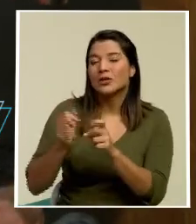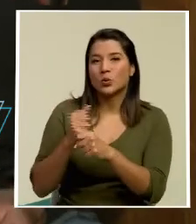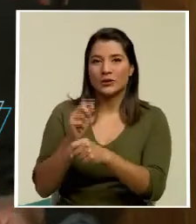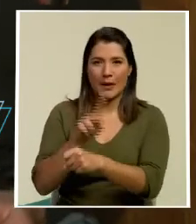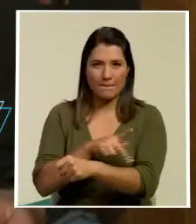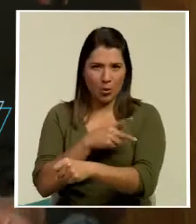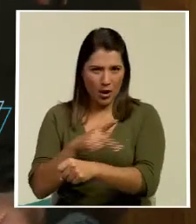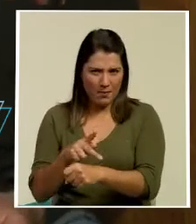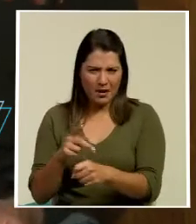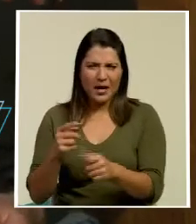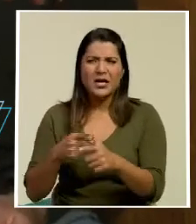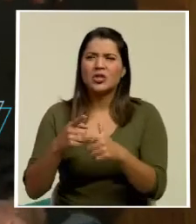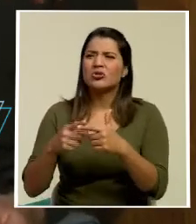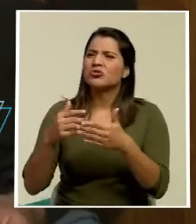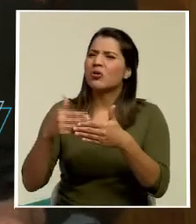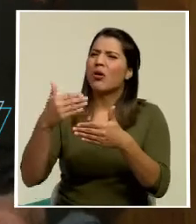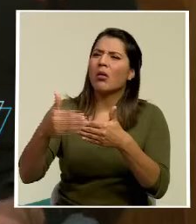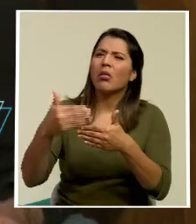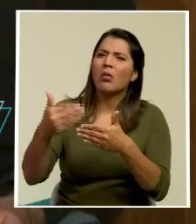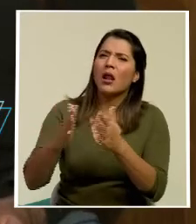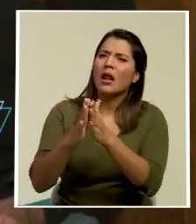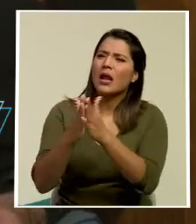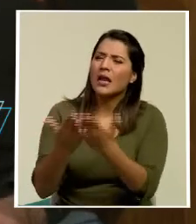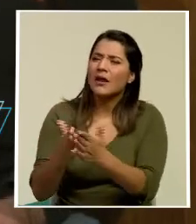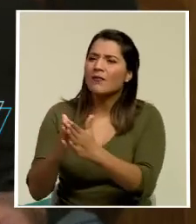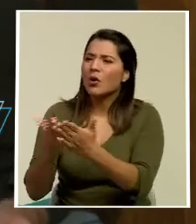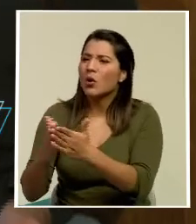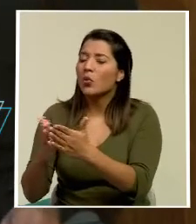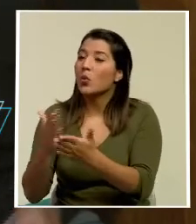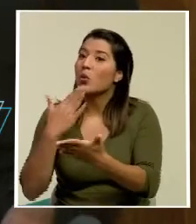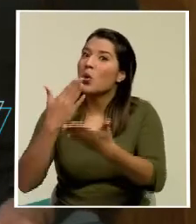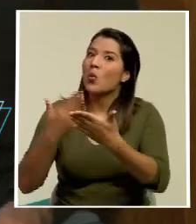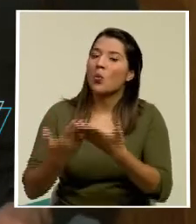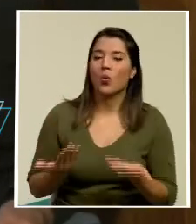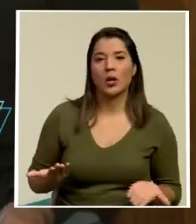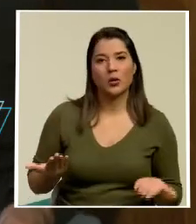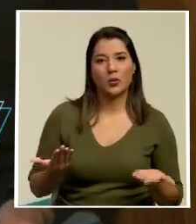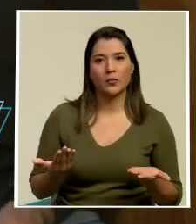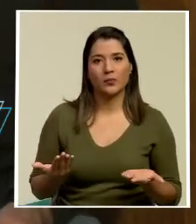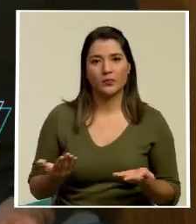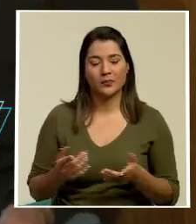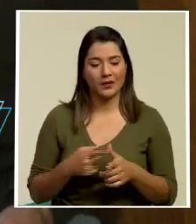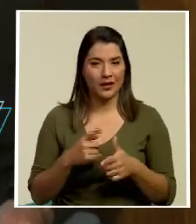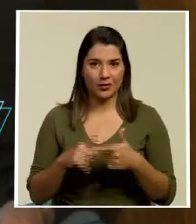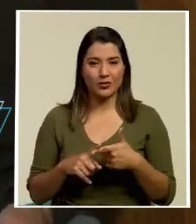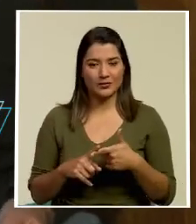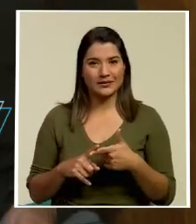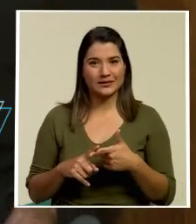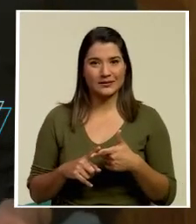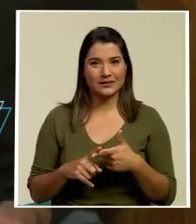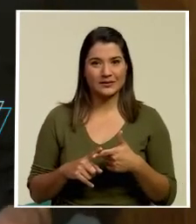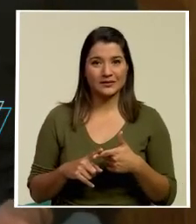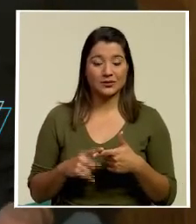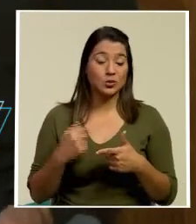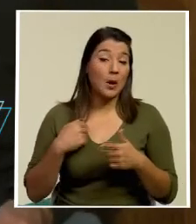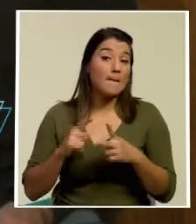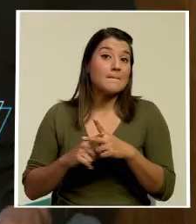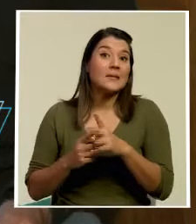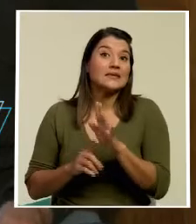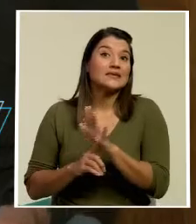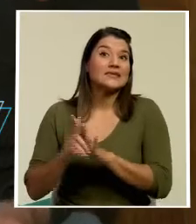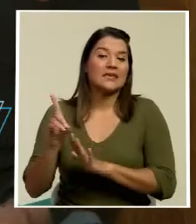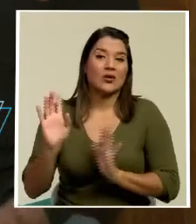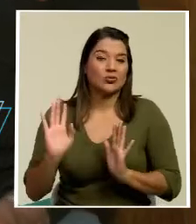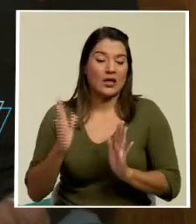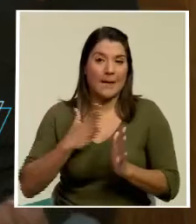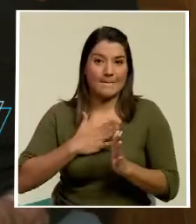otros, y bueno, y las primeras publicaciones, y ahí, pues, la letra